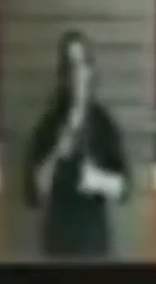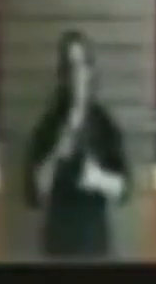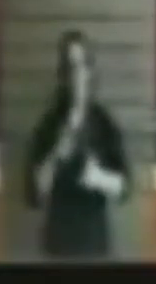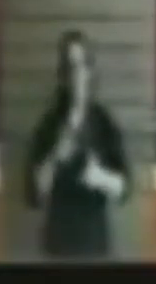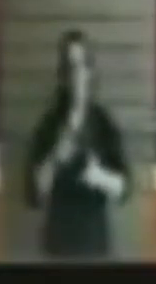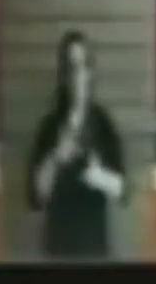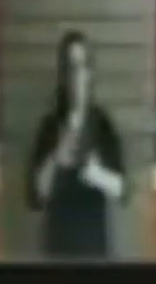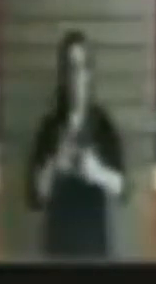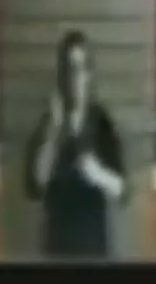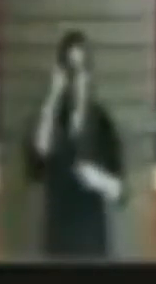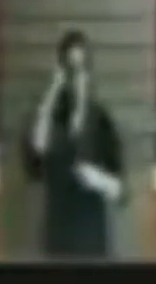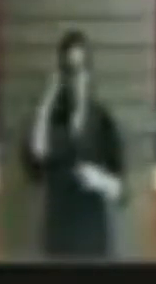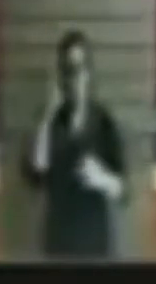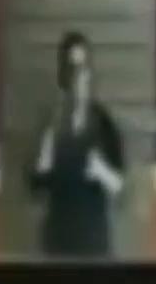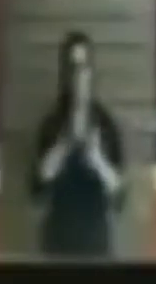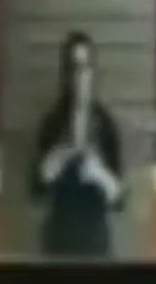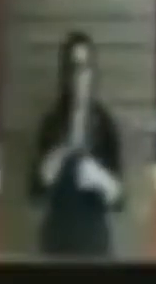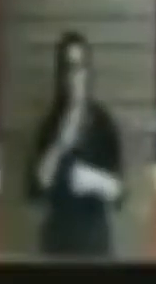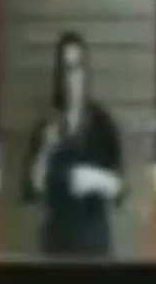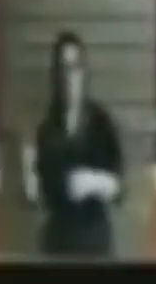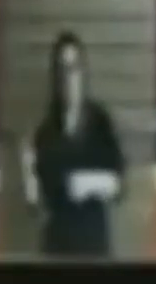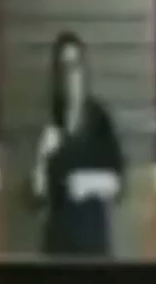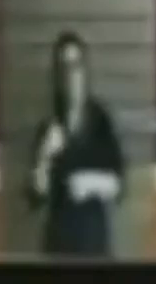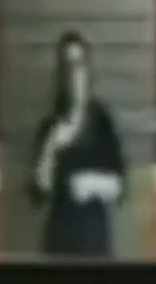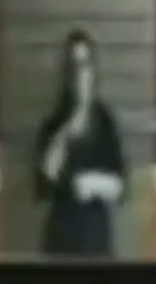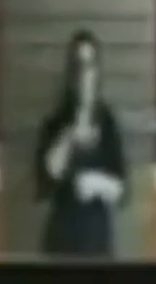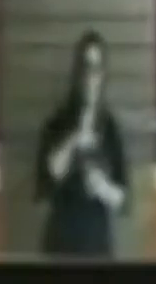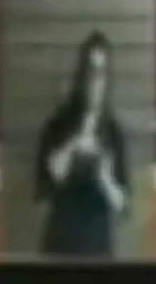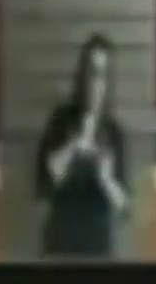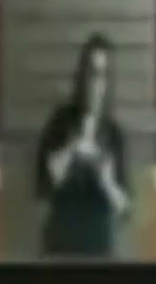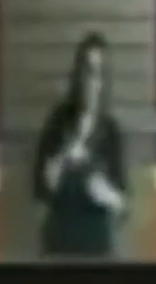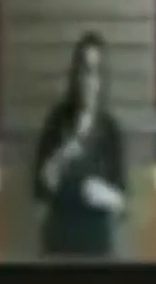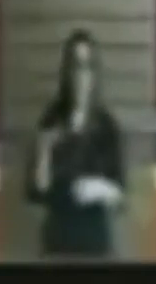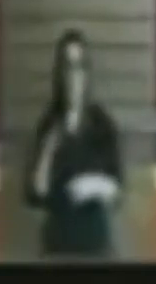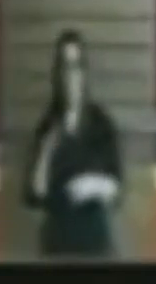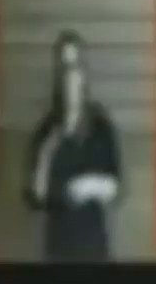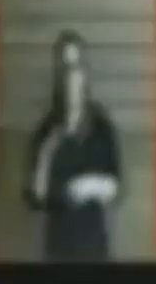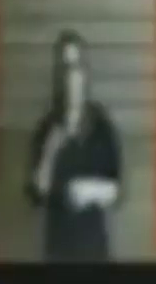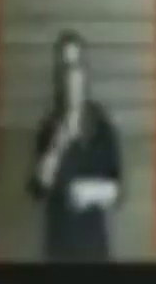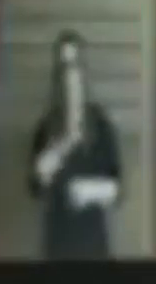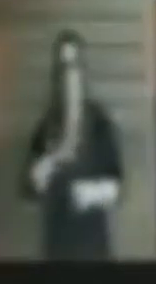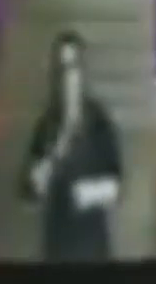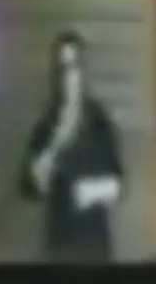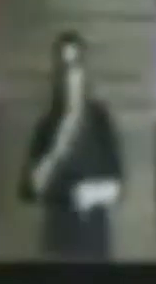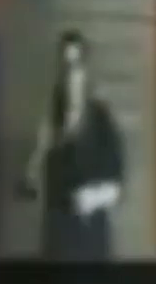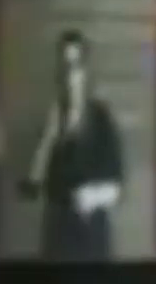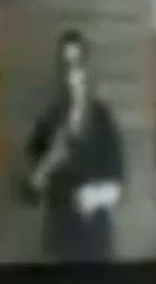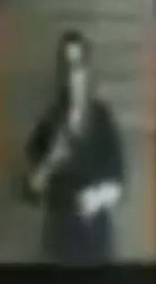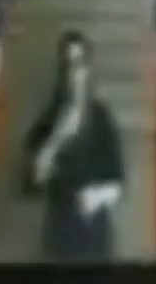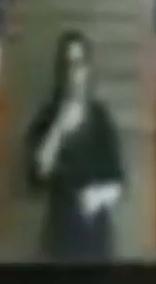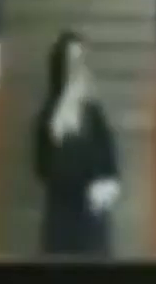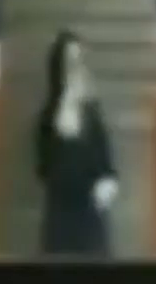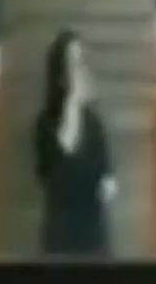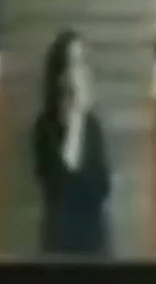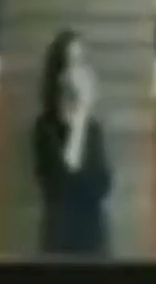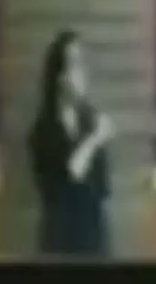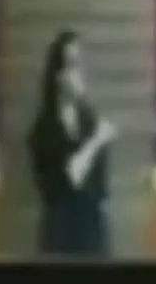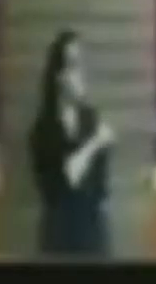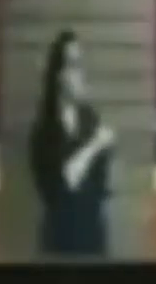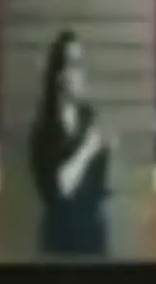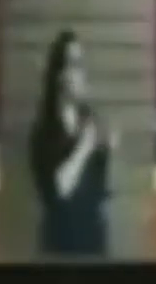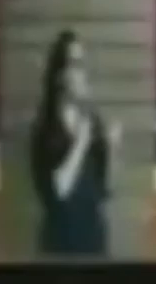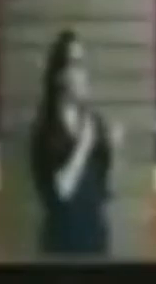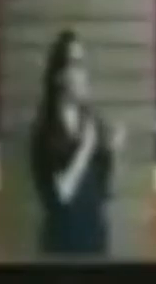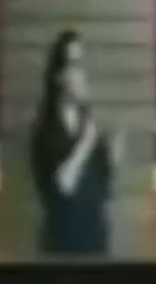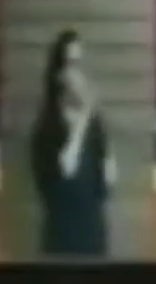otra en castellano. Por si acaso también, por si van a seguir insistiendo. Las veces que haga Galdera, falta, presidenta, porque usted,